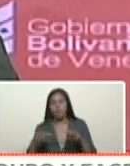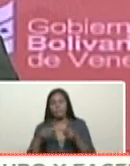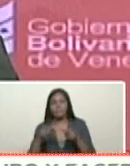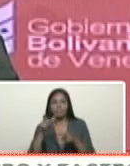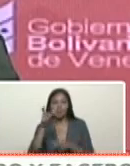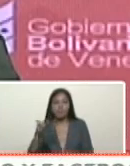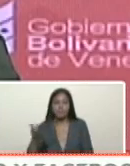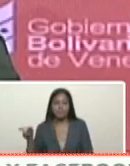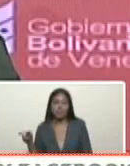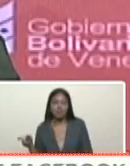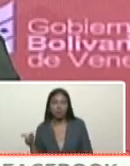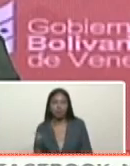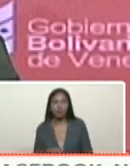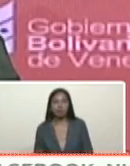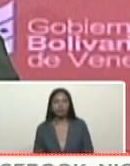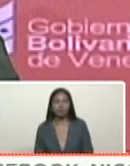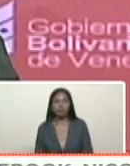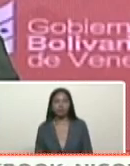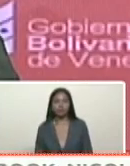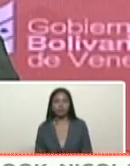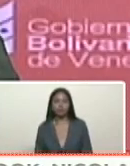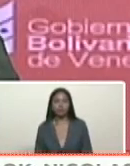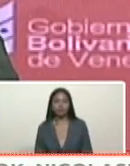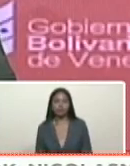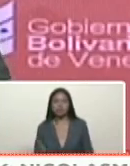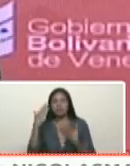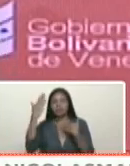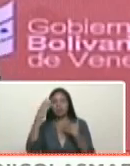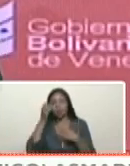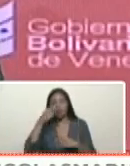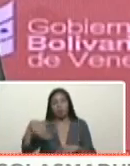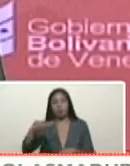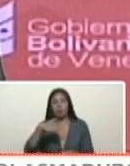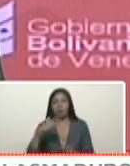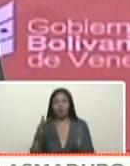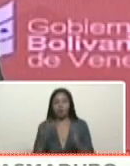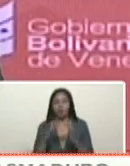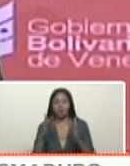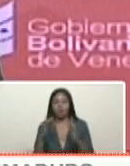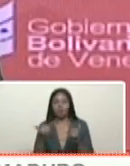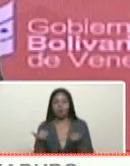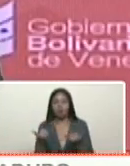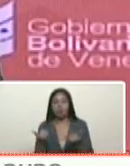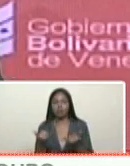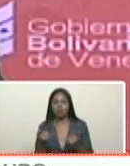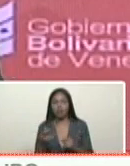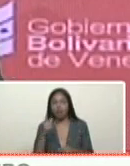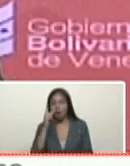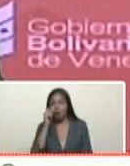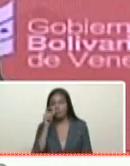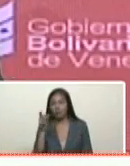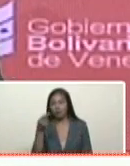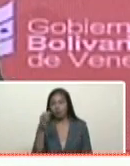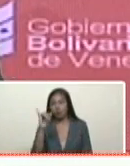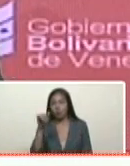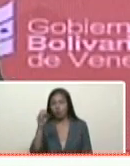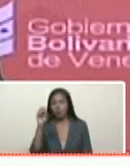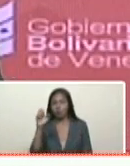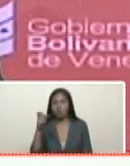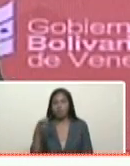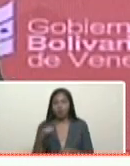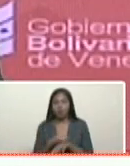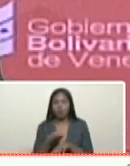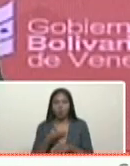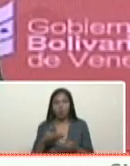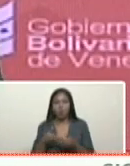en la parroquia Parapara. Saludo al pueblo de Guárico. Vamos a darle el pase a José Vázquez, líder y gobernador